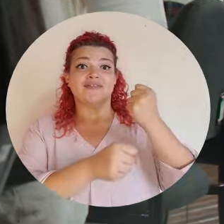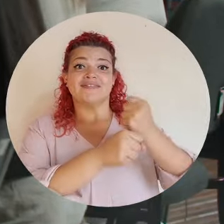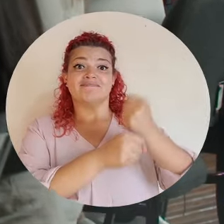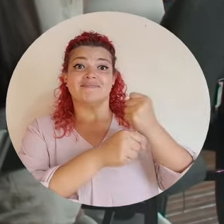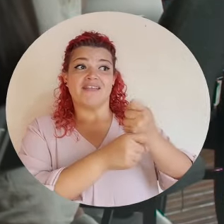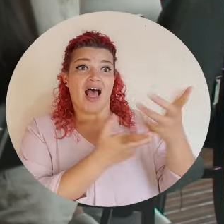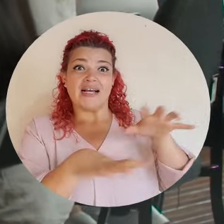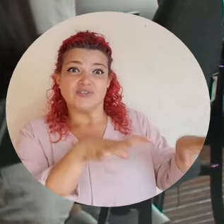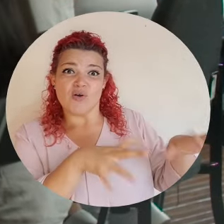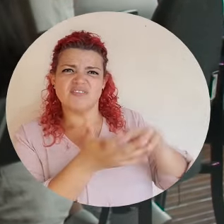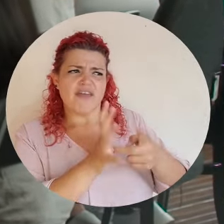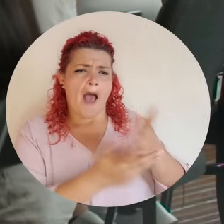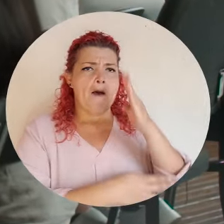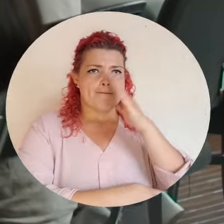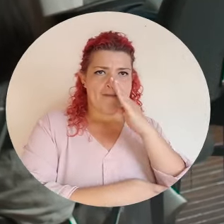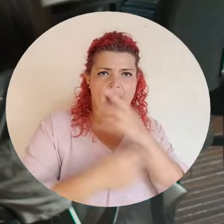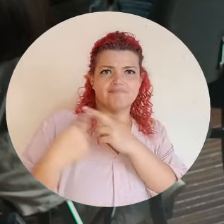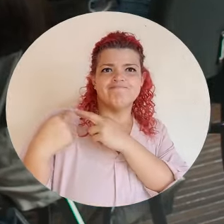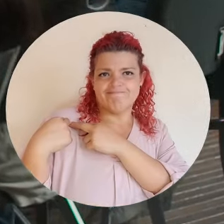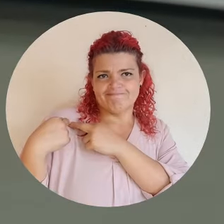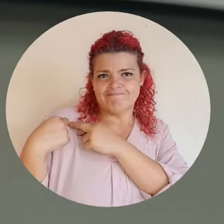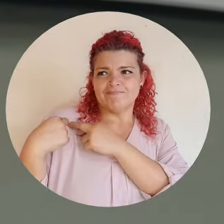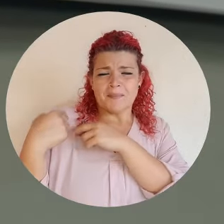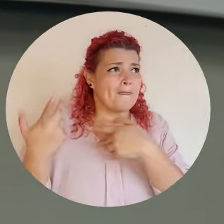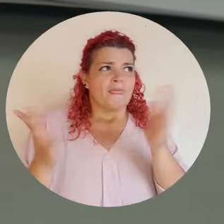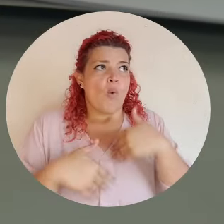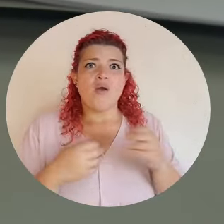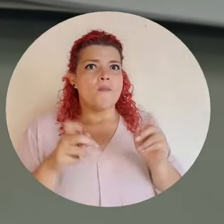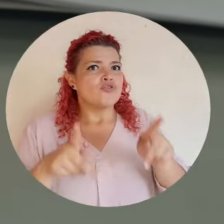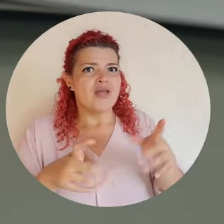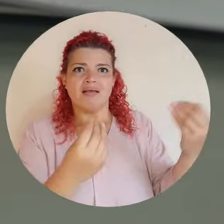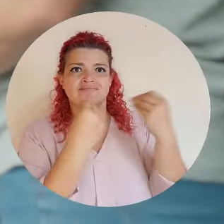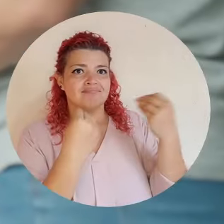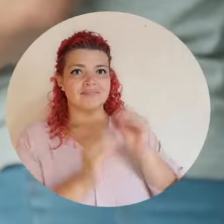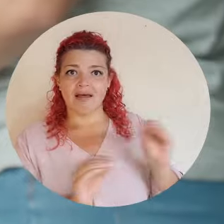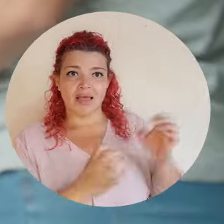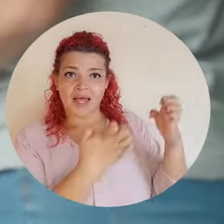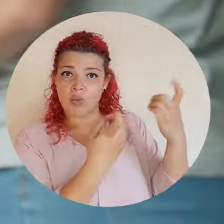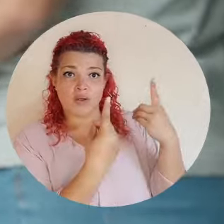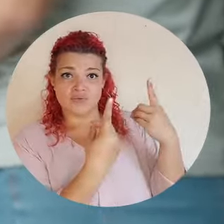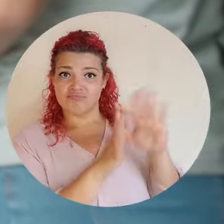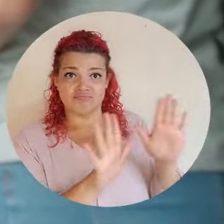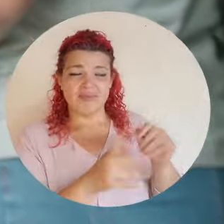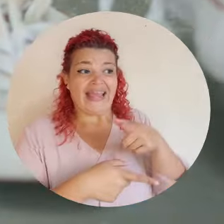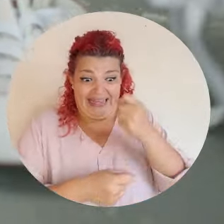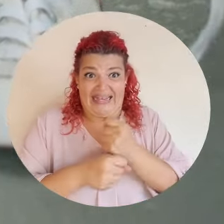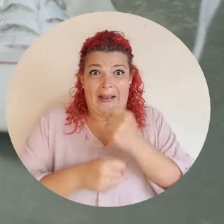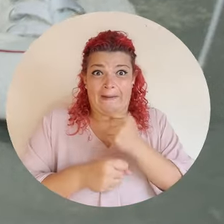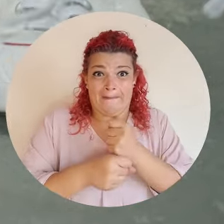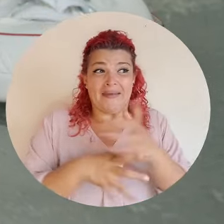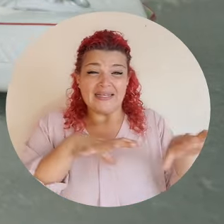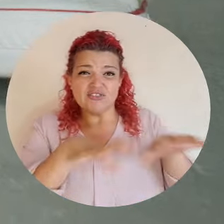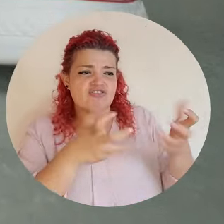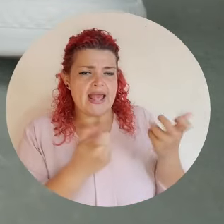El proyecto Empleabilidad en Acción se enfoca en madres jefas de hogar que no han tenido oportunidades en educación. Y por